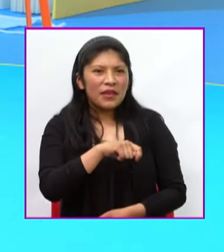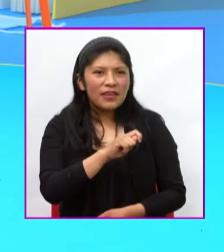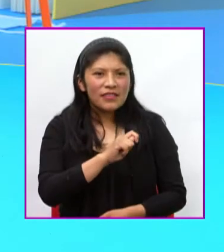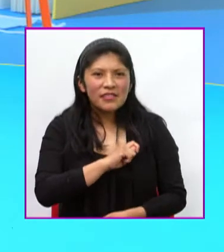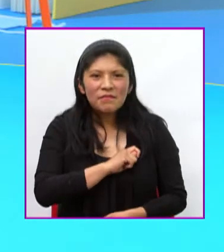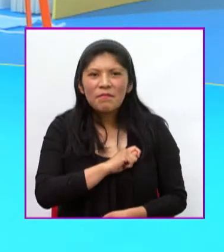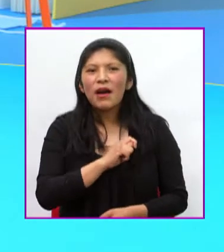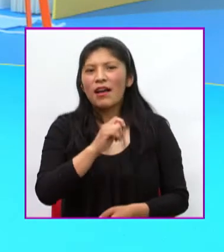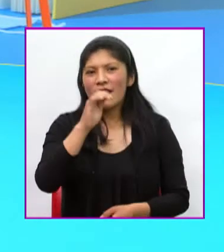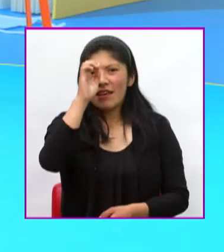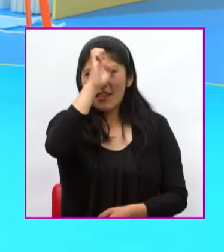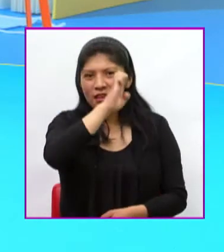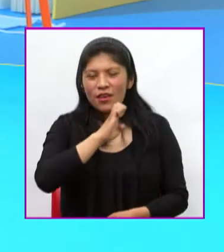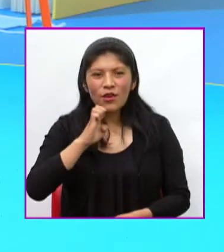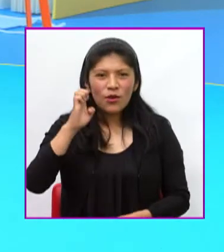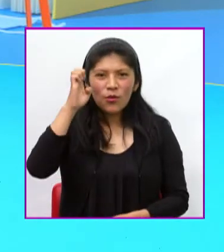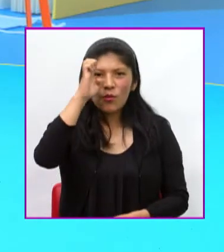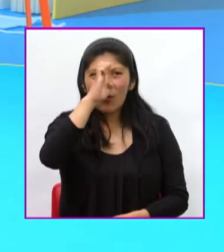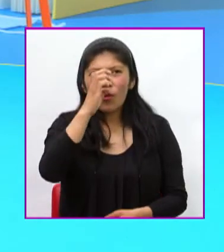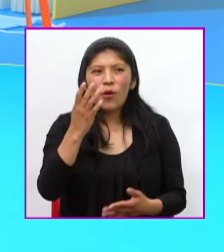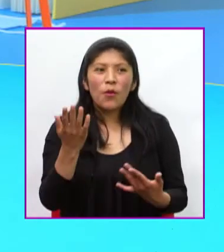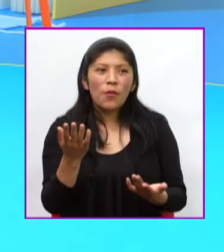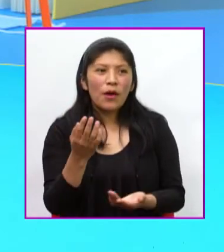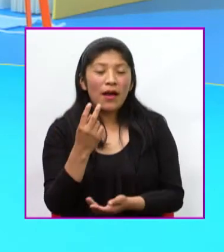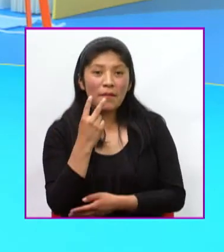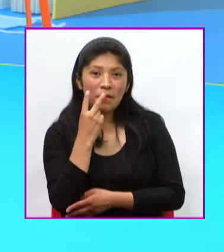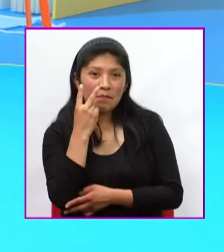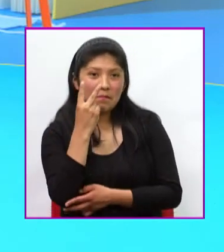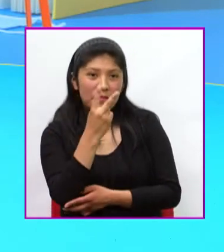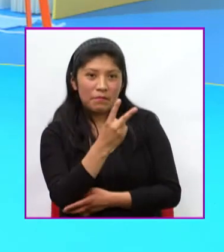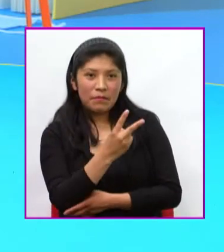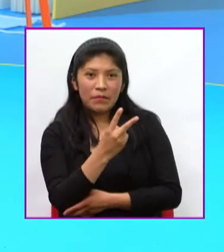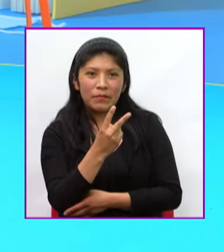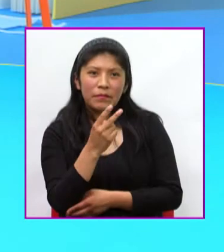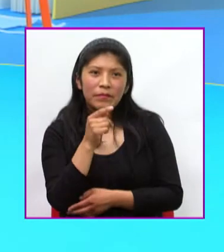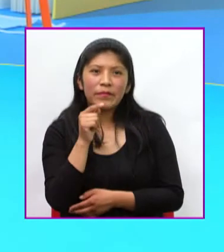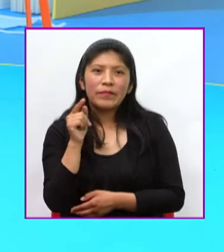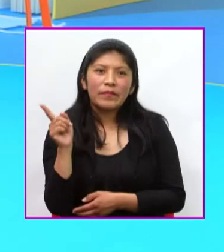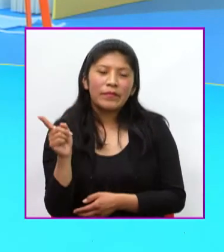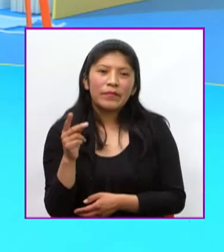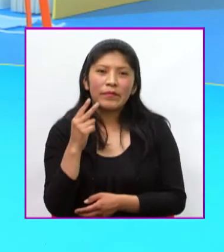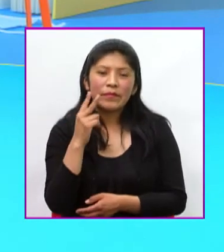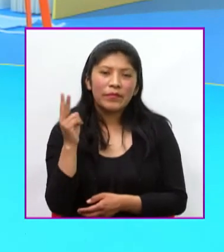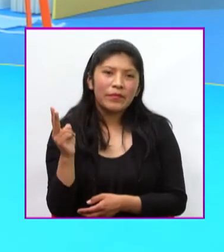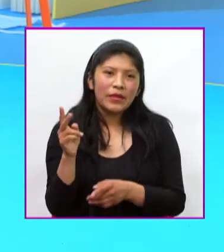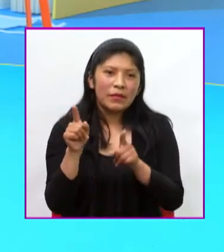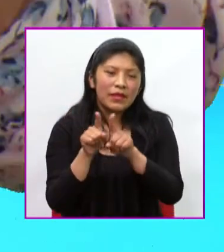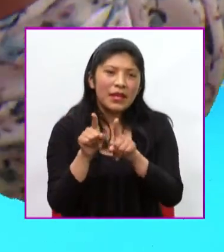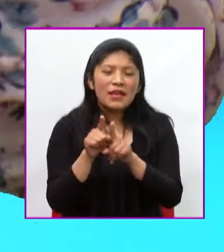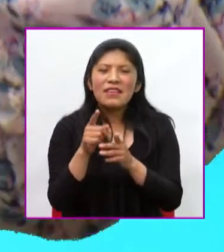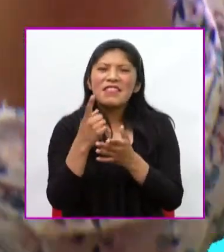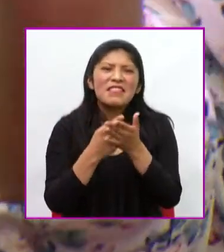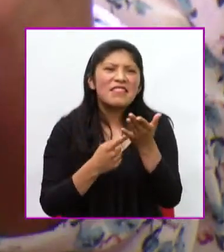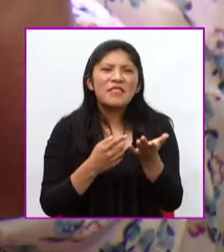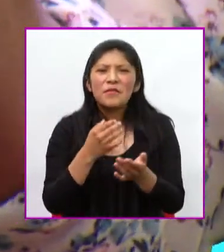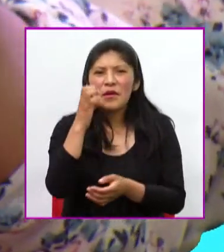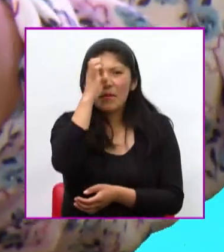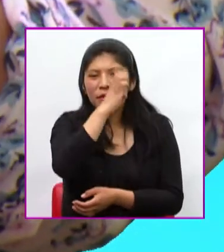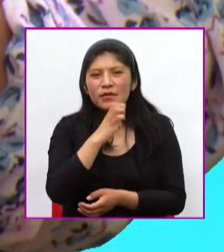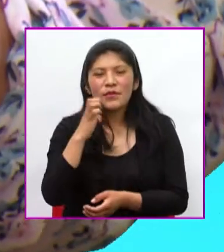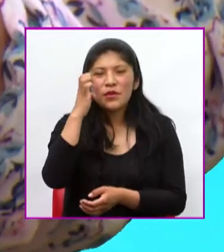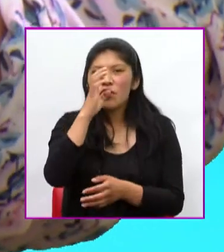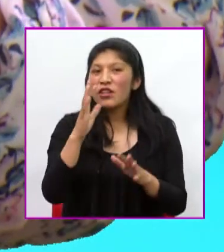de Europa? Aquí vamos viéndolo. ¿Qué hubiera sido de Europa sin